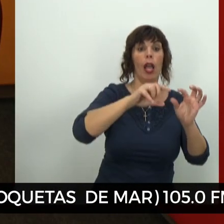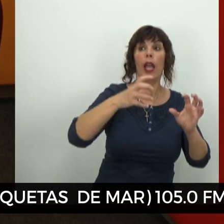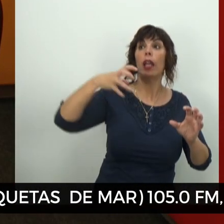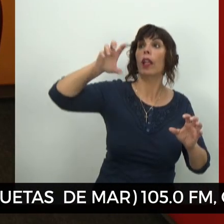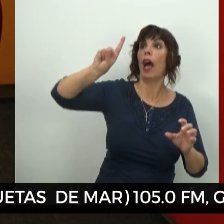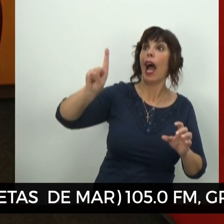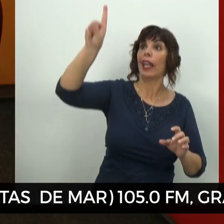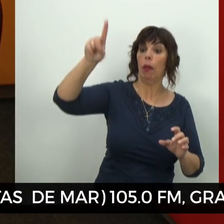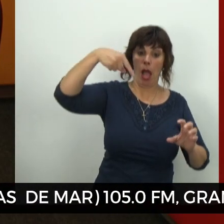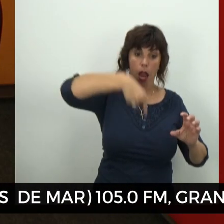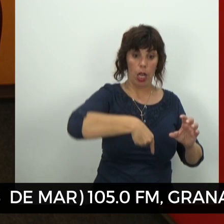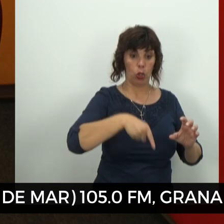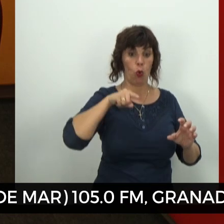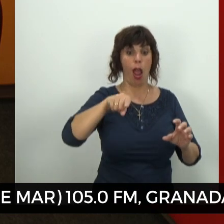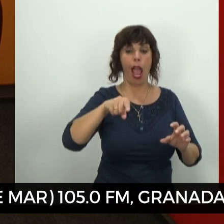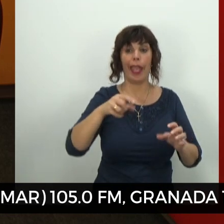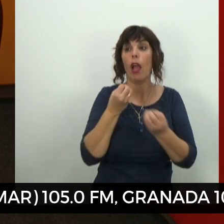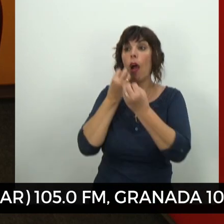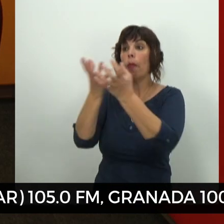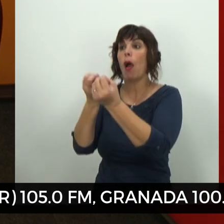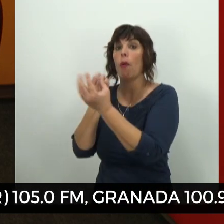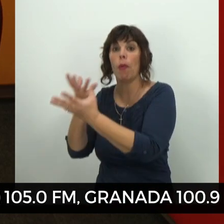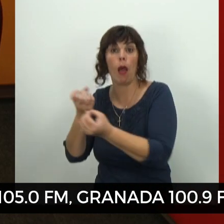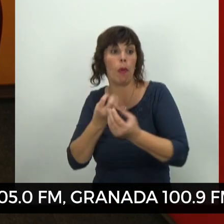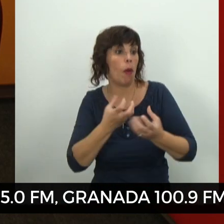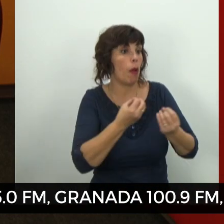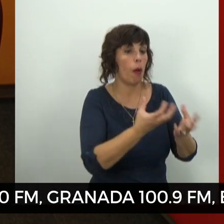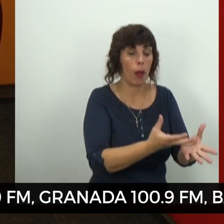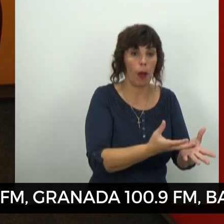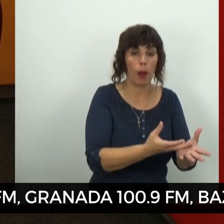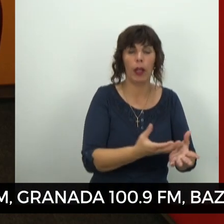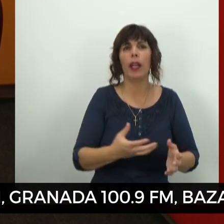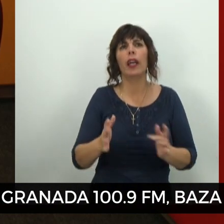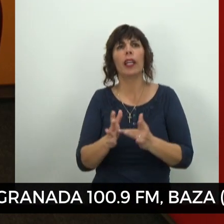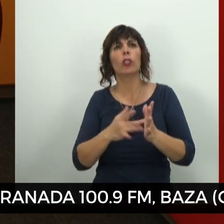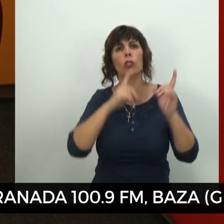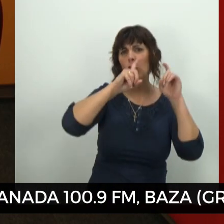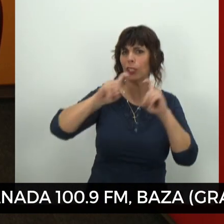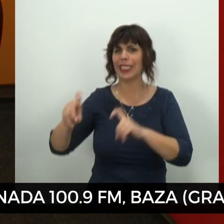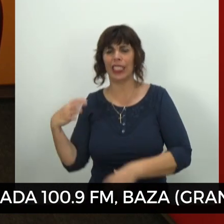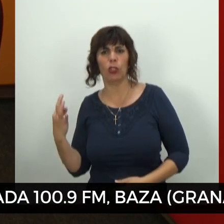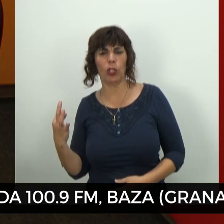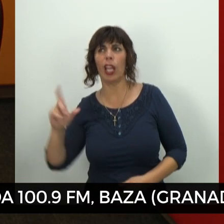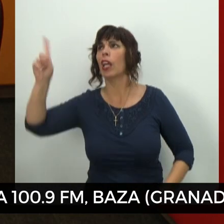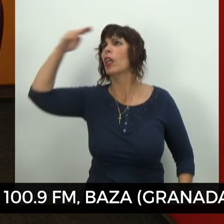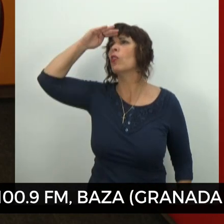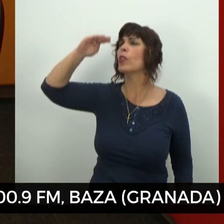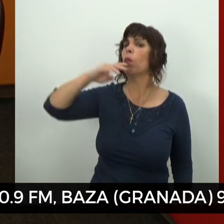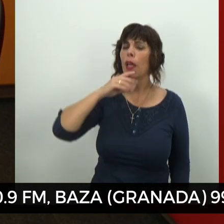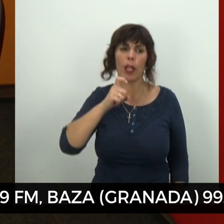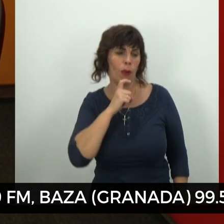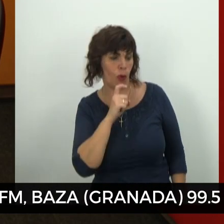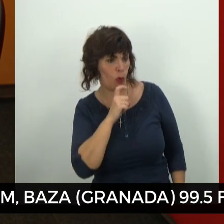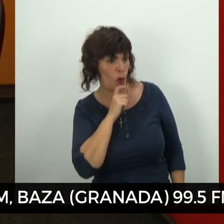Él nos enseñó cómo era el Padre. Él nos demostró con su vida la vida de la gracia.